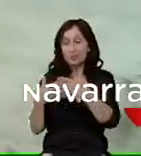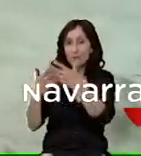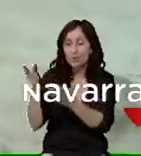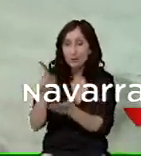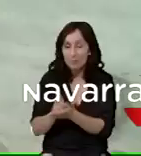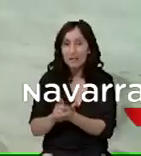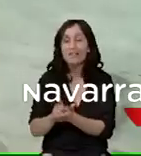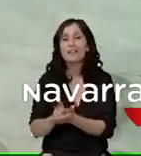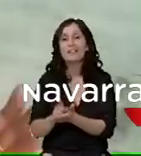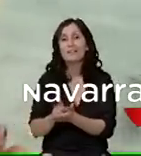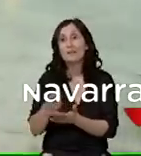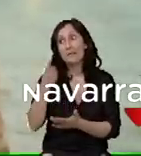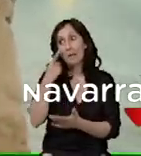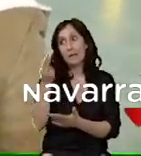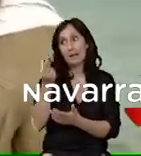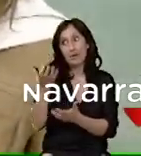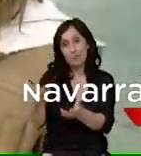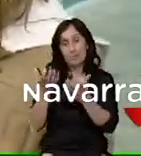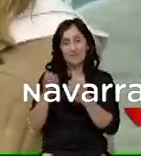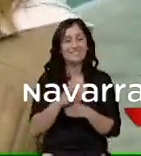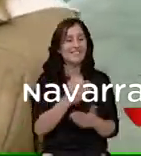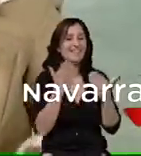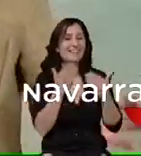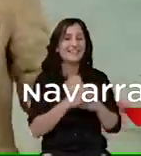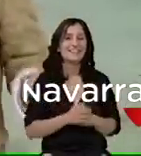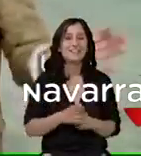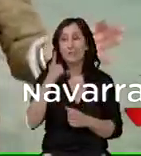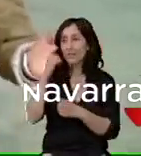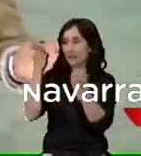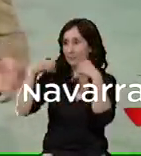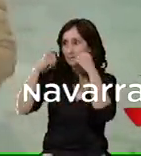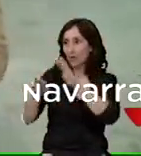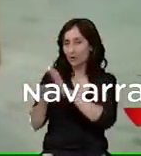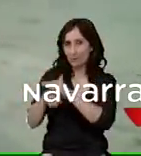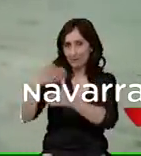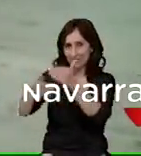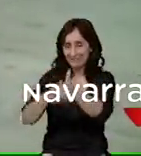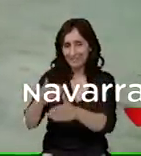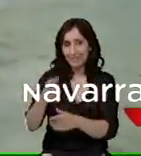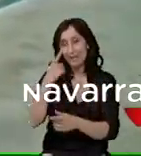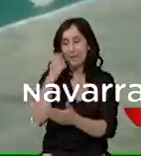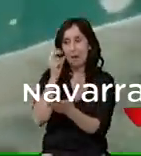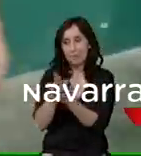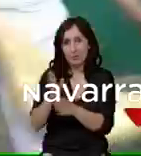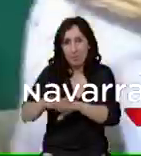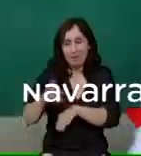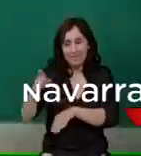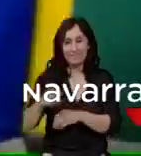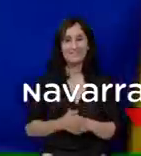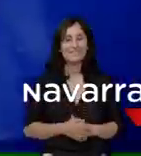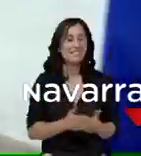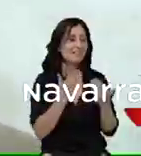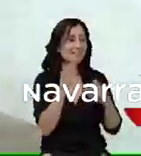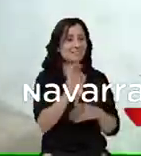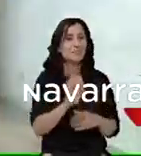jugar y nada, que hagas ganar mucho dinero. Vale, muchas gracias. Sigue entrenando para que la gente no pierda. Eso es. Que hay que apostar por ti. Vale, gracias. Hasta luego.